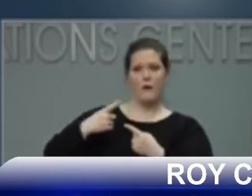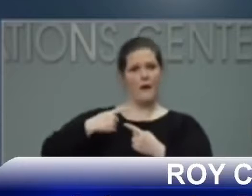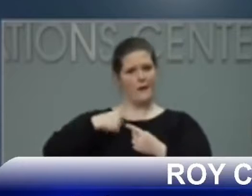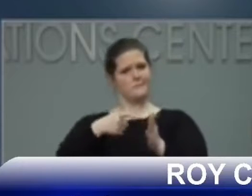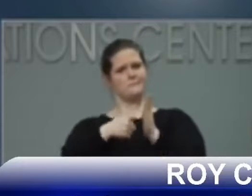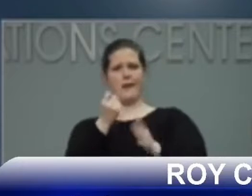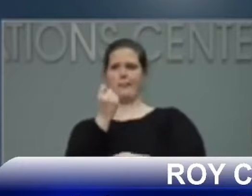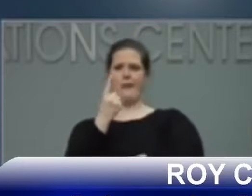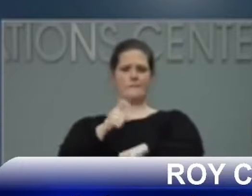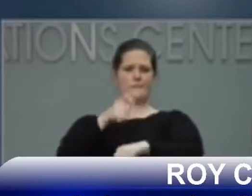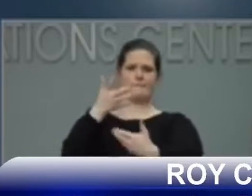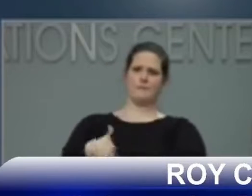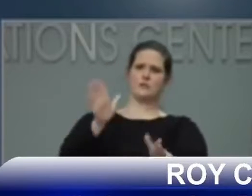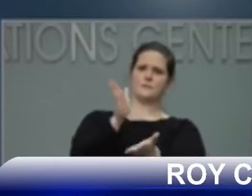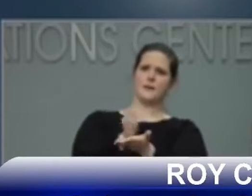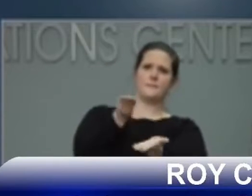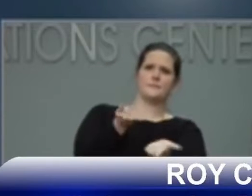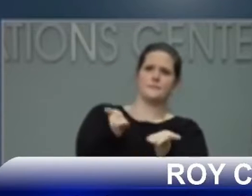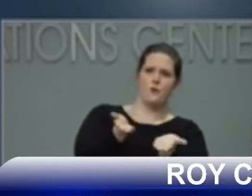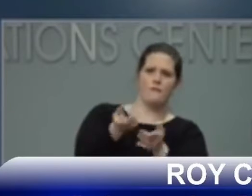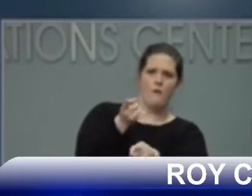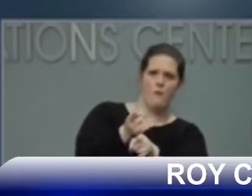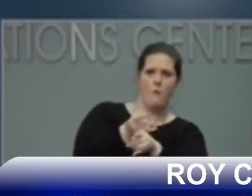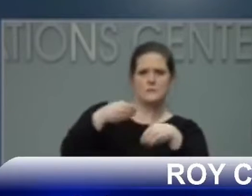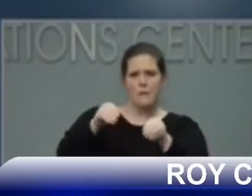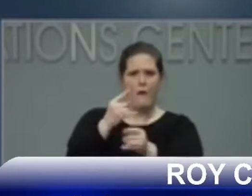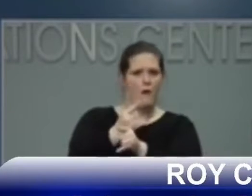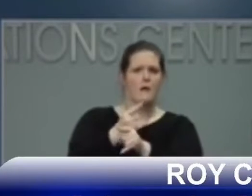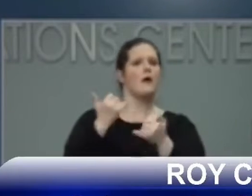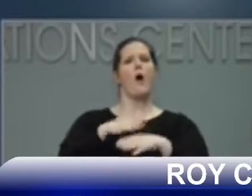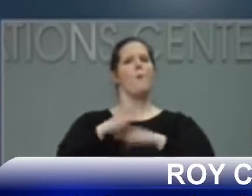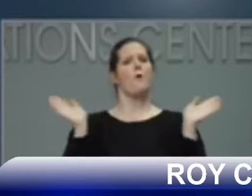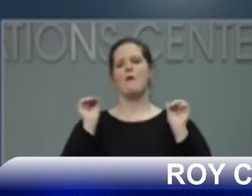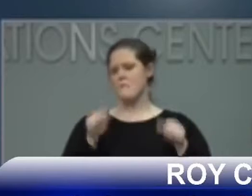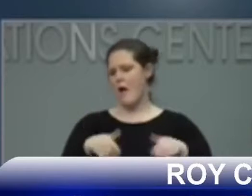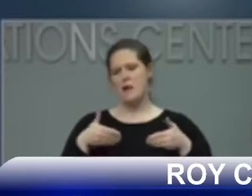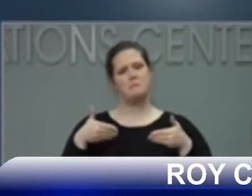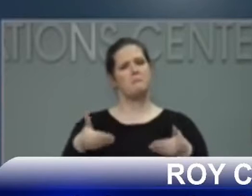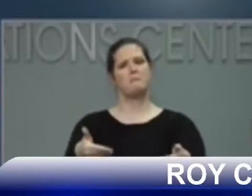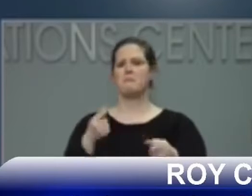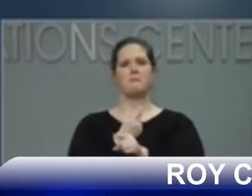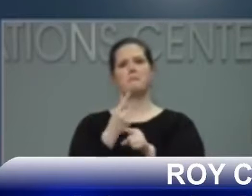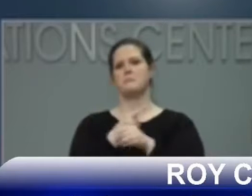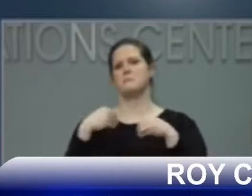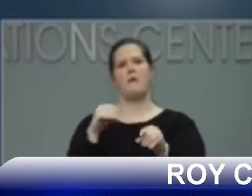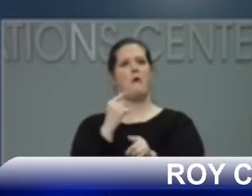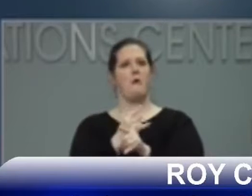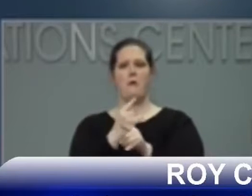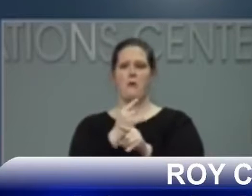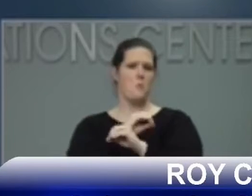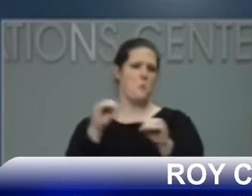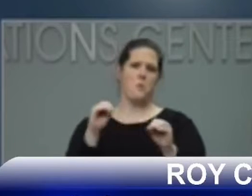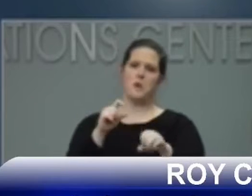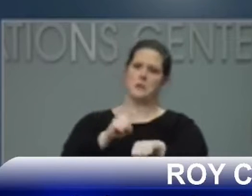lugar. Y finalmente, el límite de reuniones masivas, que incluye otros tipos de congregaciones no especificadas en esta